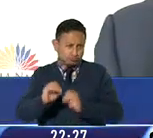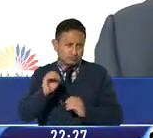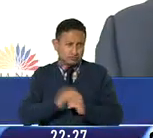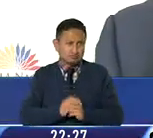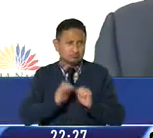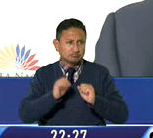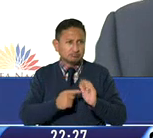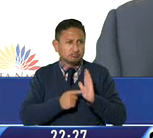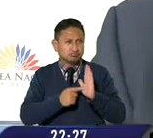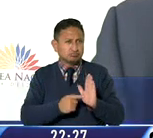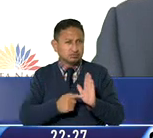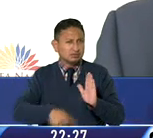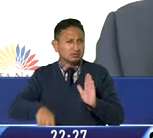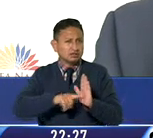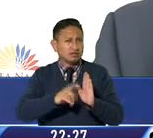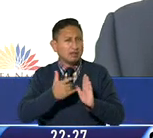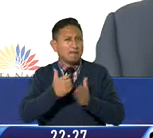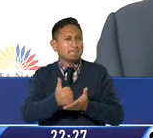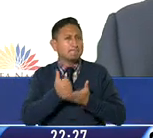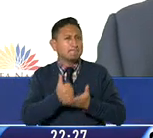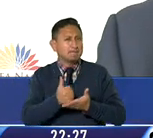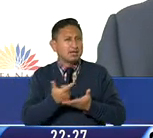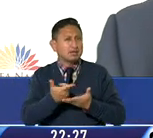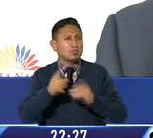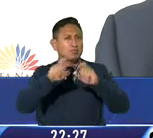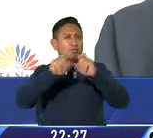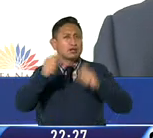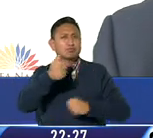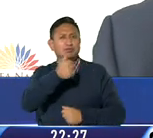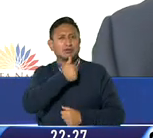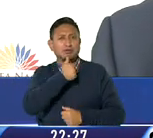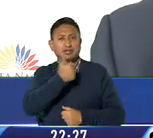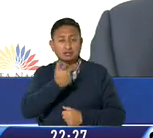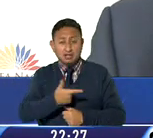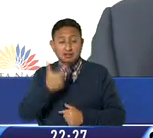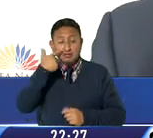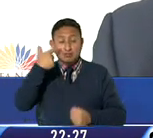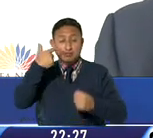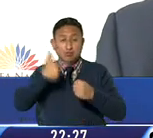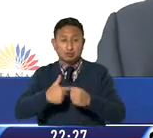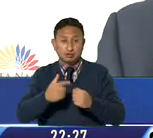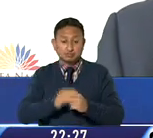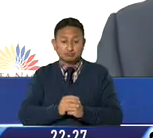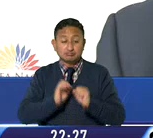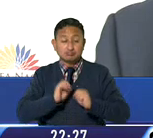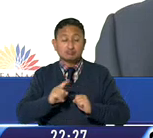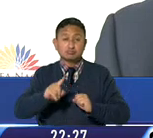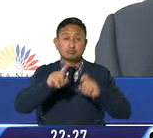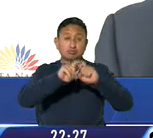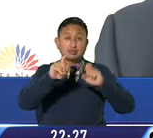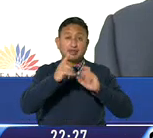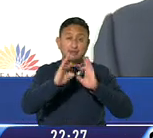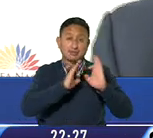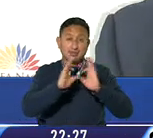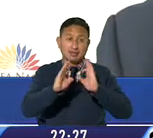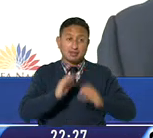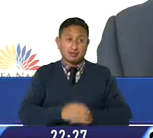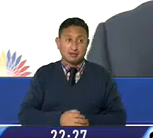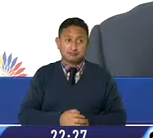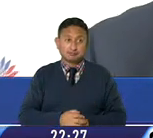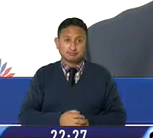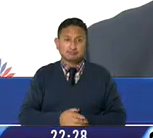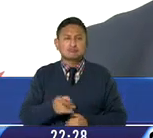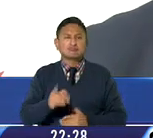indicadores que benefician a las empresas privadas de hidrocarburos y a las empresas de telecomunicaciones. ¿Y de qué forma se